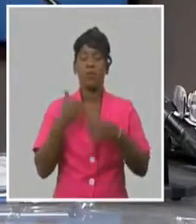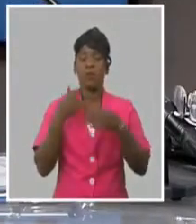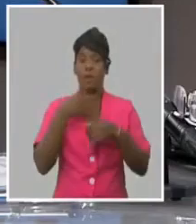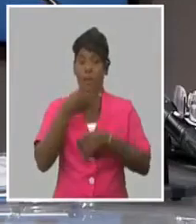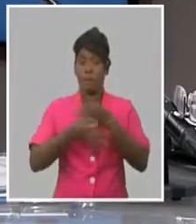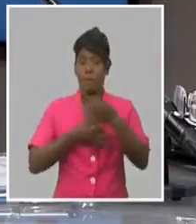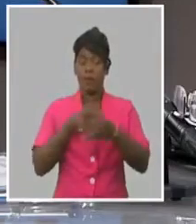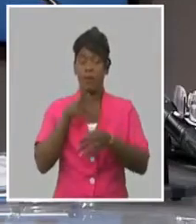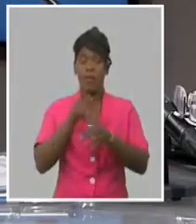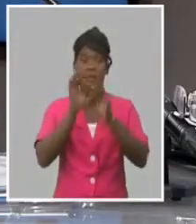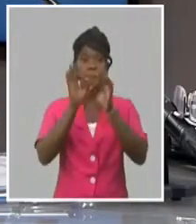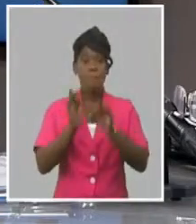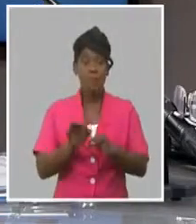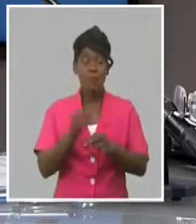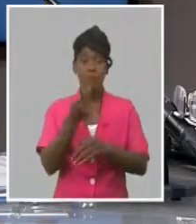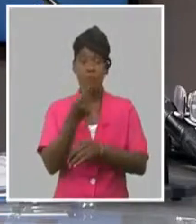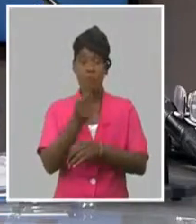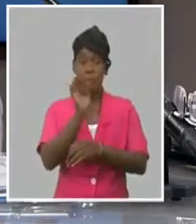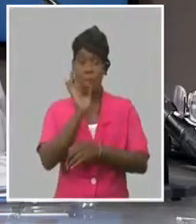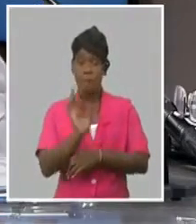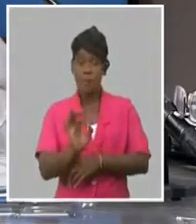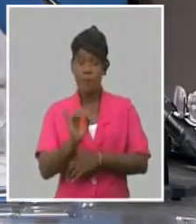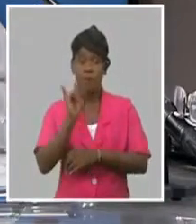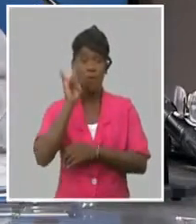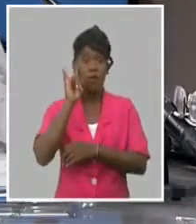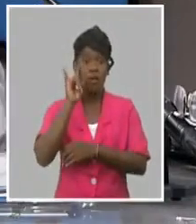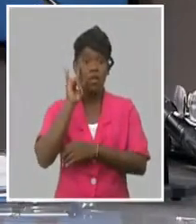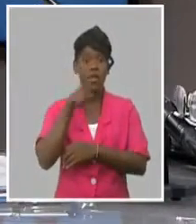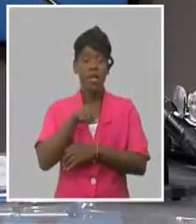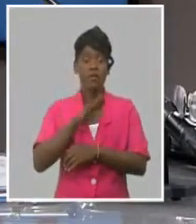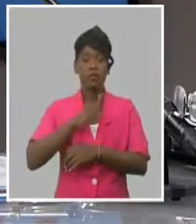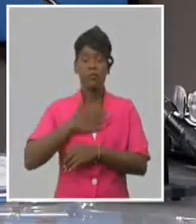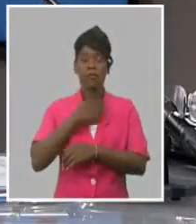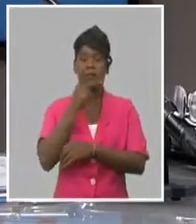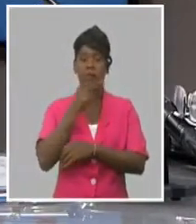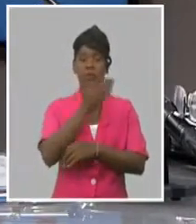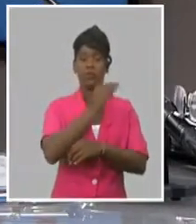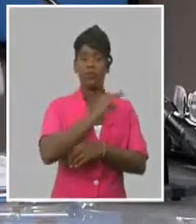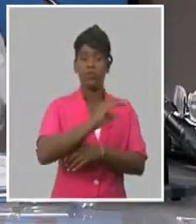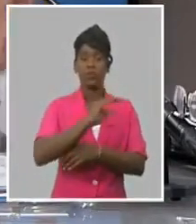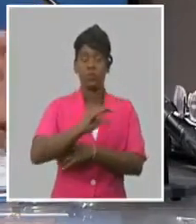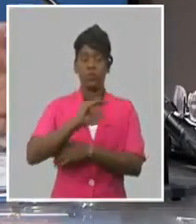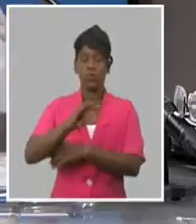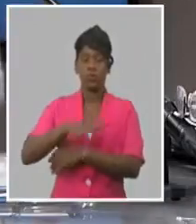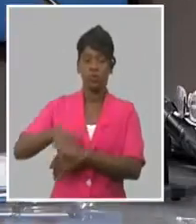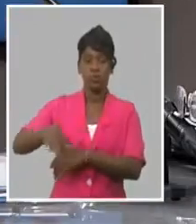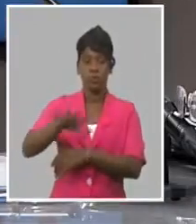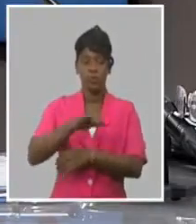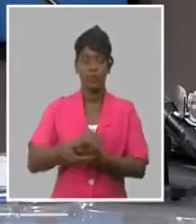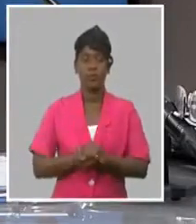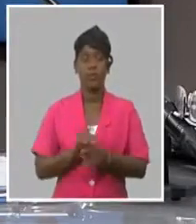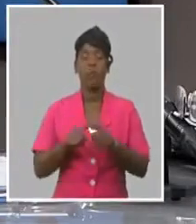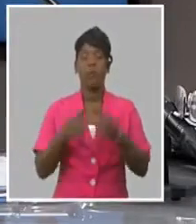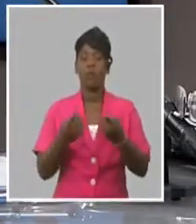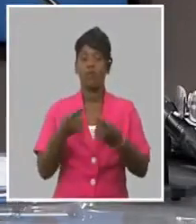mantener centralizado y lo vamos a mantener subsidiado. Por eso hablamos de subsidios excesivos